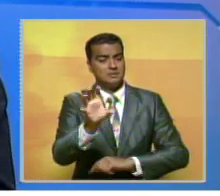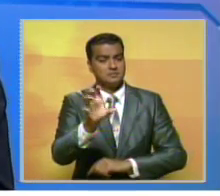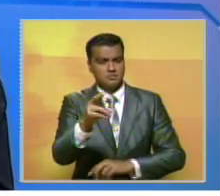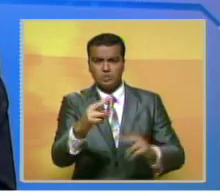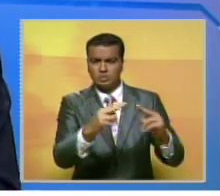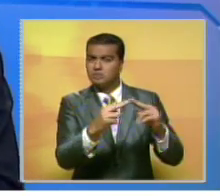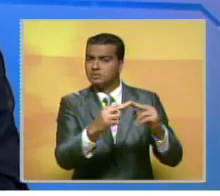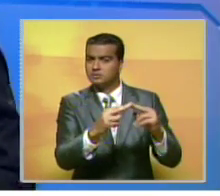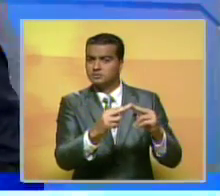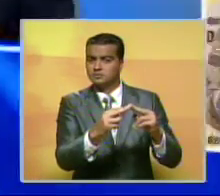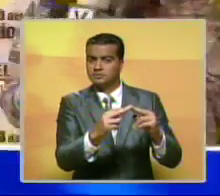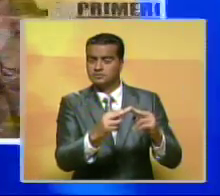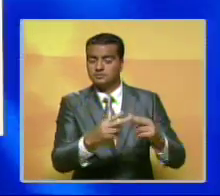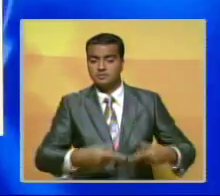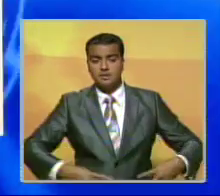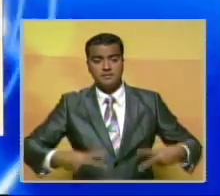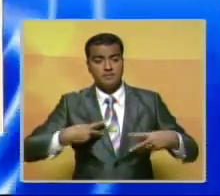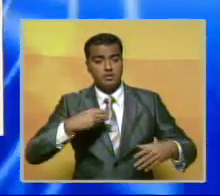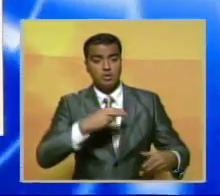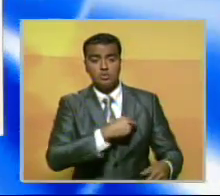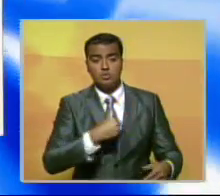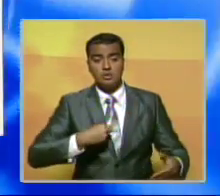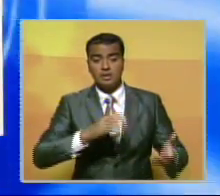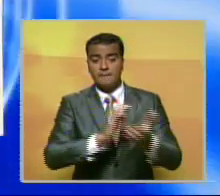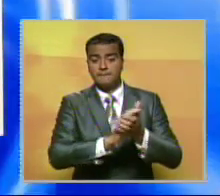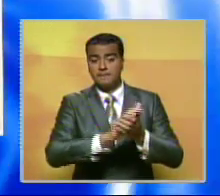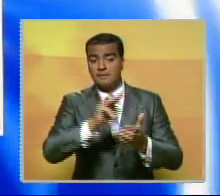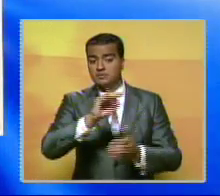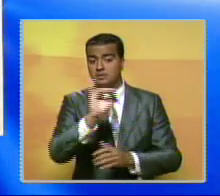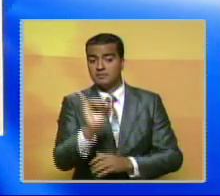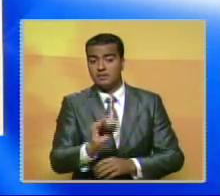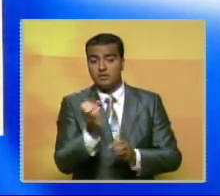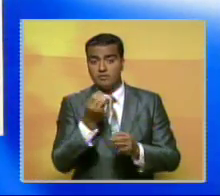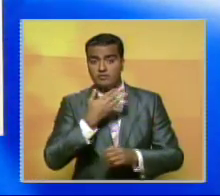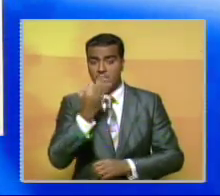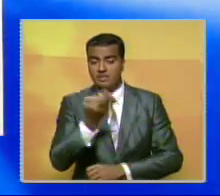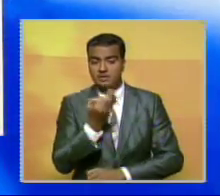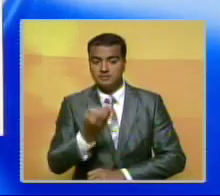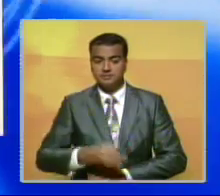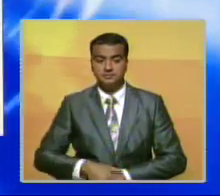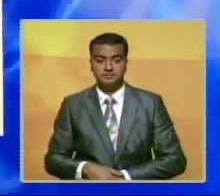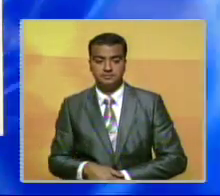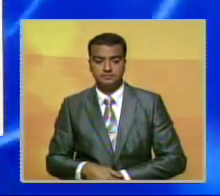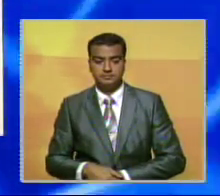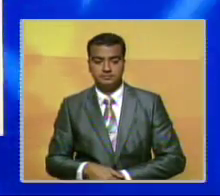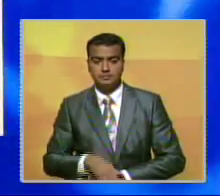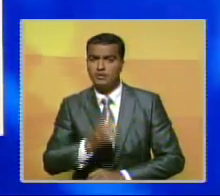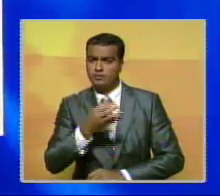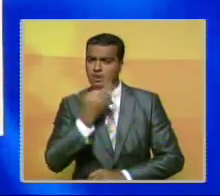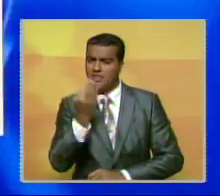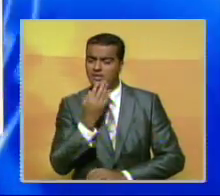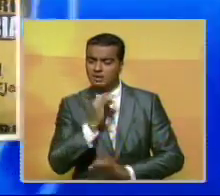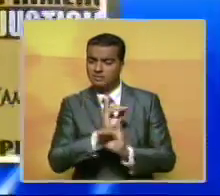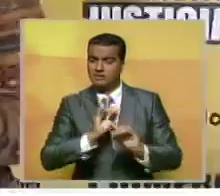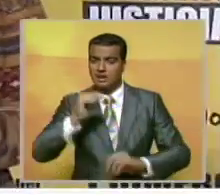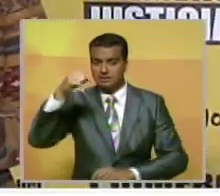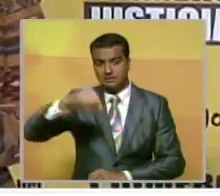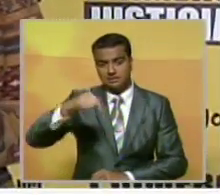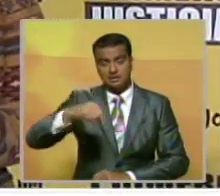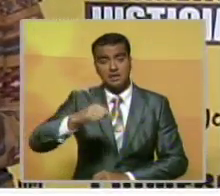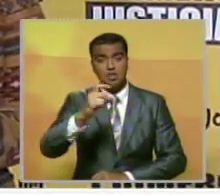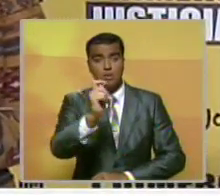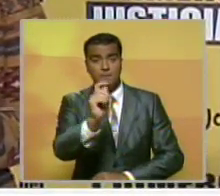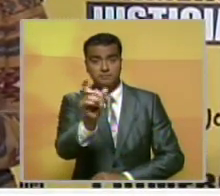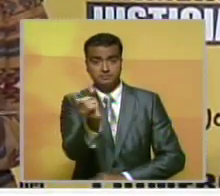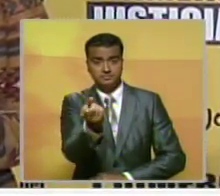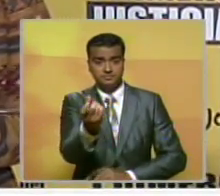hacemos un contacto en vivo y en directo con nuestra compañera Milagros Zambrano. Buenas tardes, Milagros, cuéntanos. Así es, muy buenas tardes. Y aquí Tomás